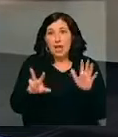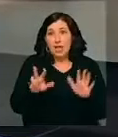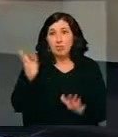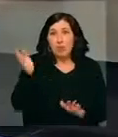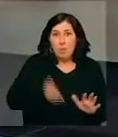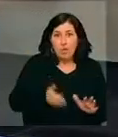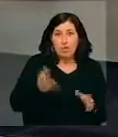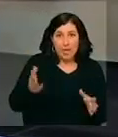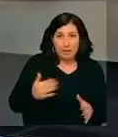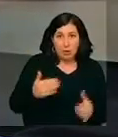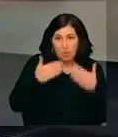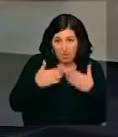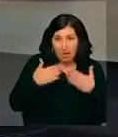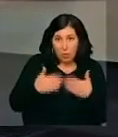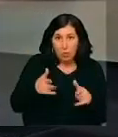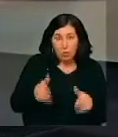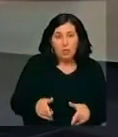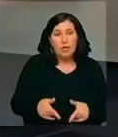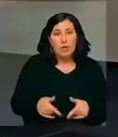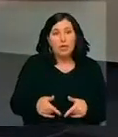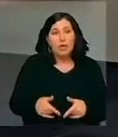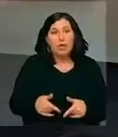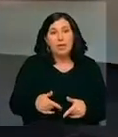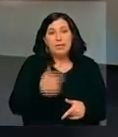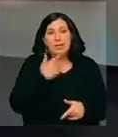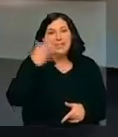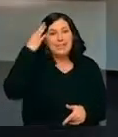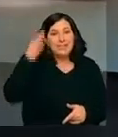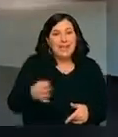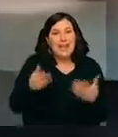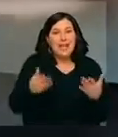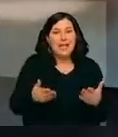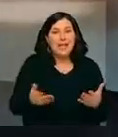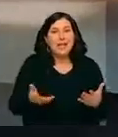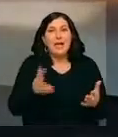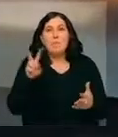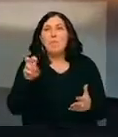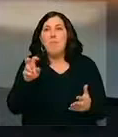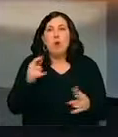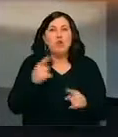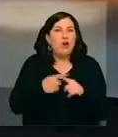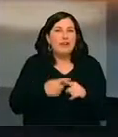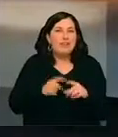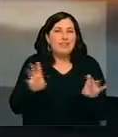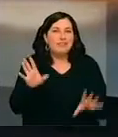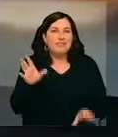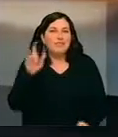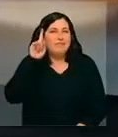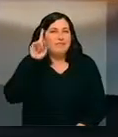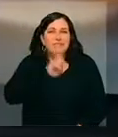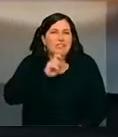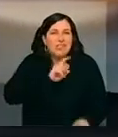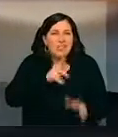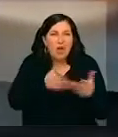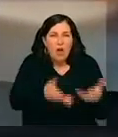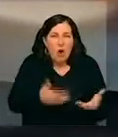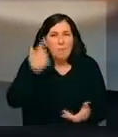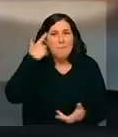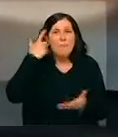adolescentes encuestados en este estudio cree que lo que sucede en la pornografía es solo ficción. Es decir, que tiene una